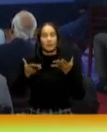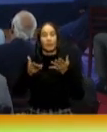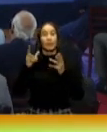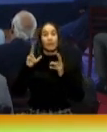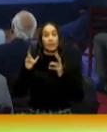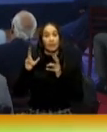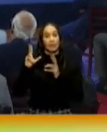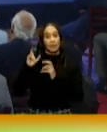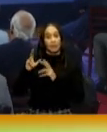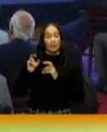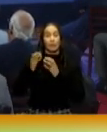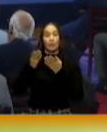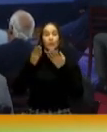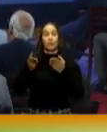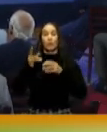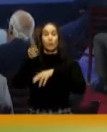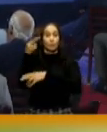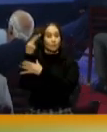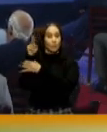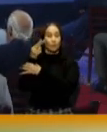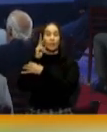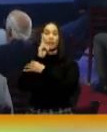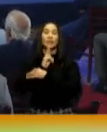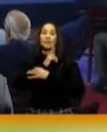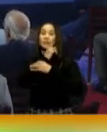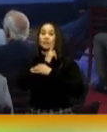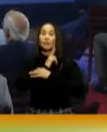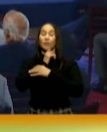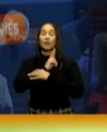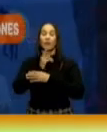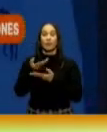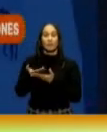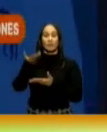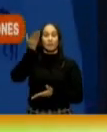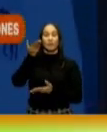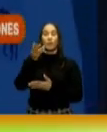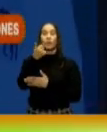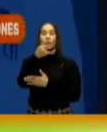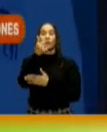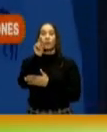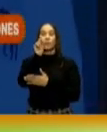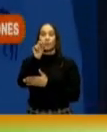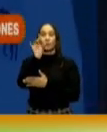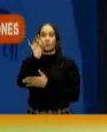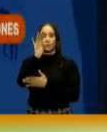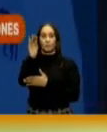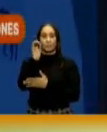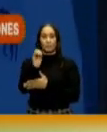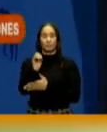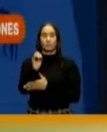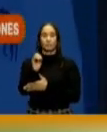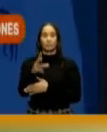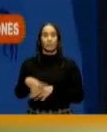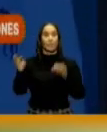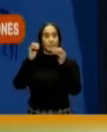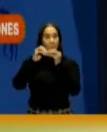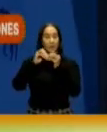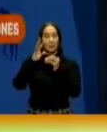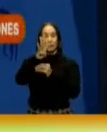base a los salarios que establece el mismo Banco Central que ingresan a los